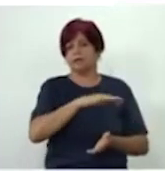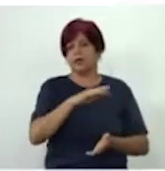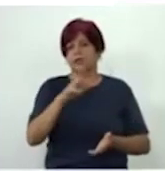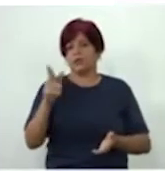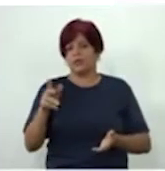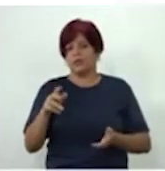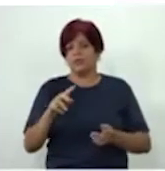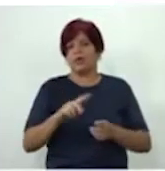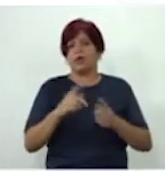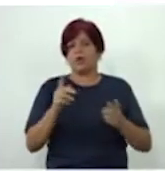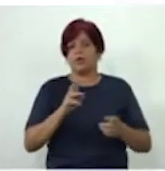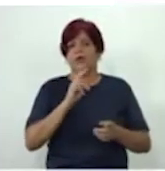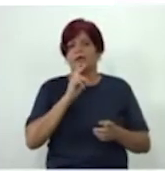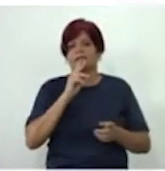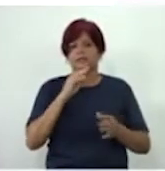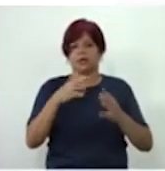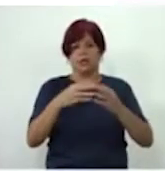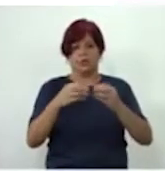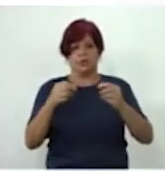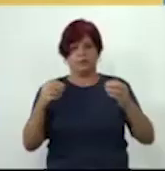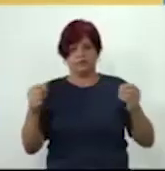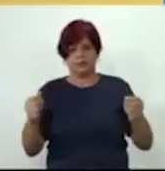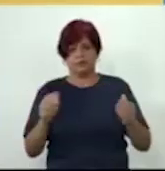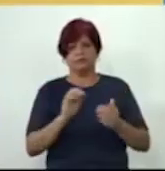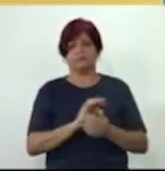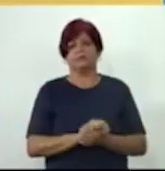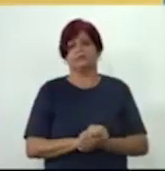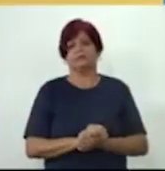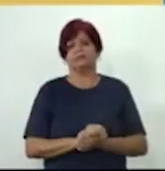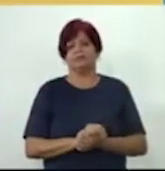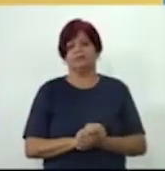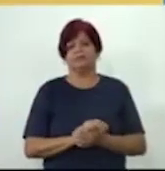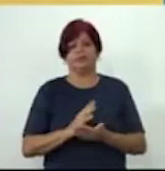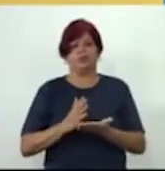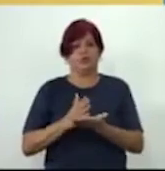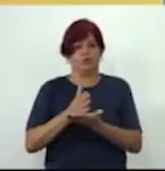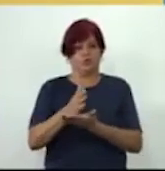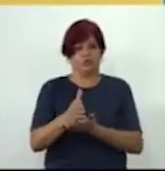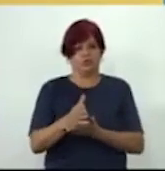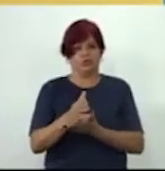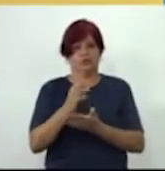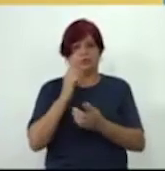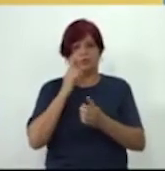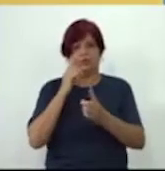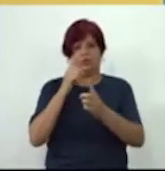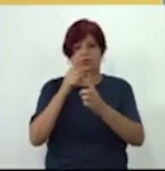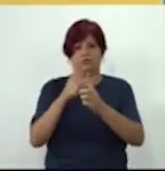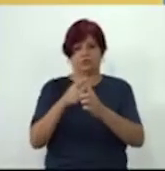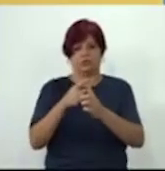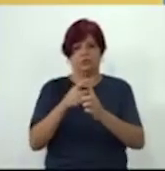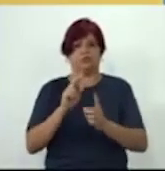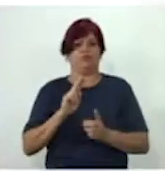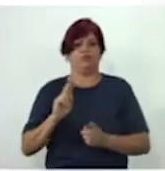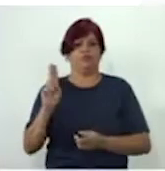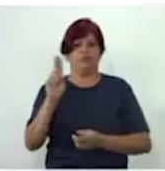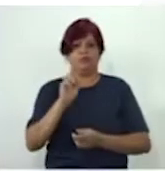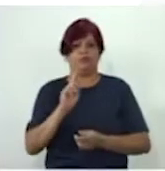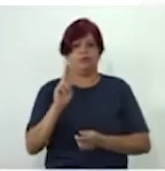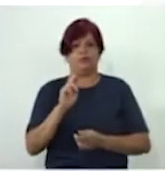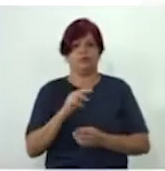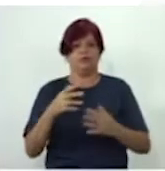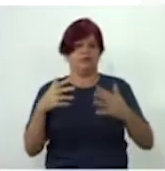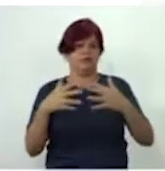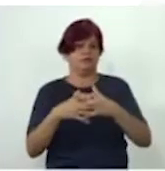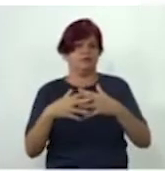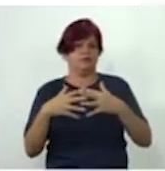terrestres, atendiendo a su salinidad. Continuamos con los objetivos de la unidad,